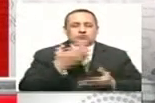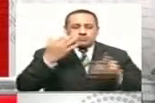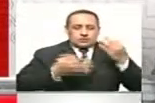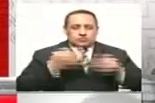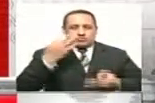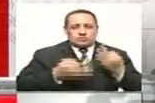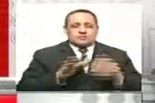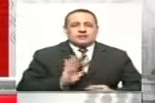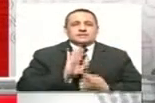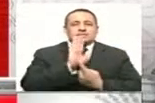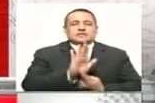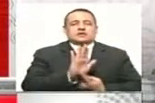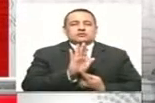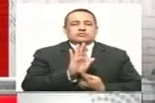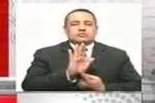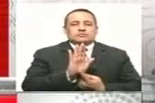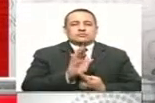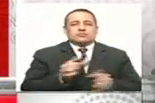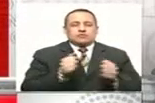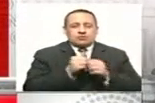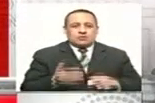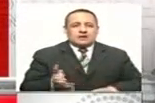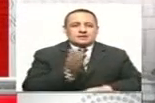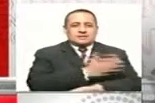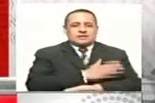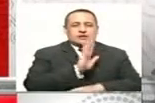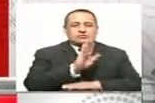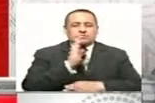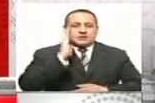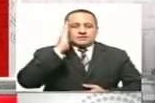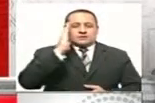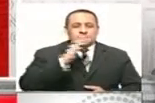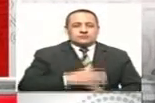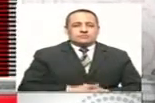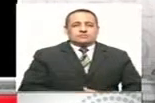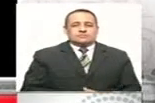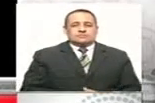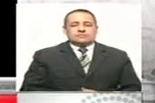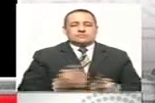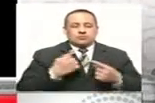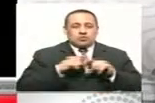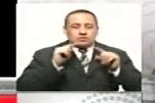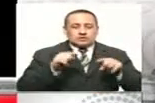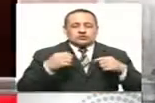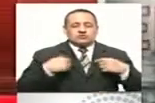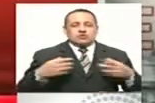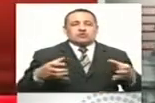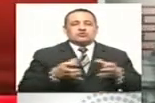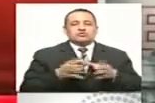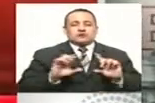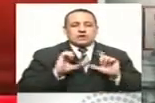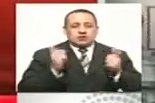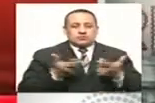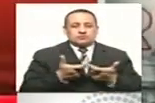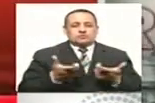presupuesto presentado con anterioridad a su designación. Por ello, nosotros desde la